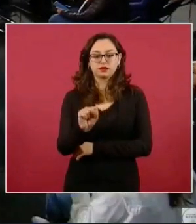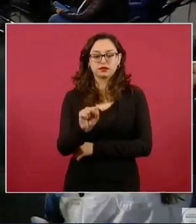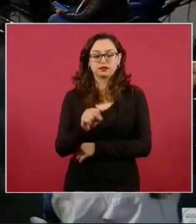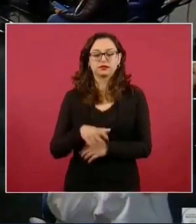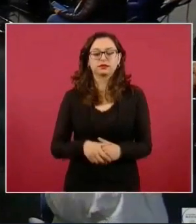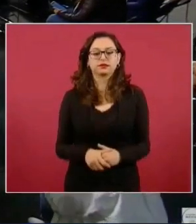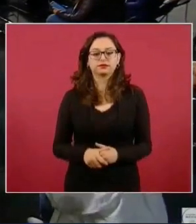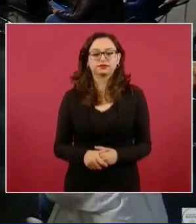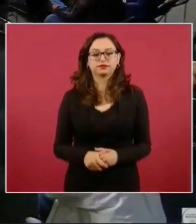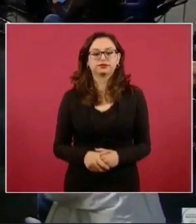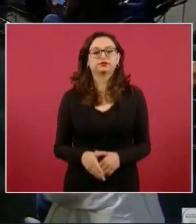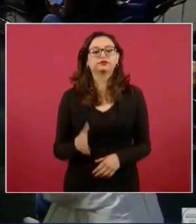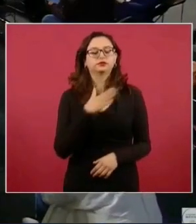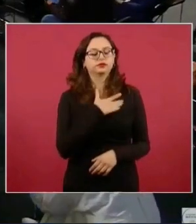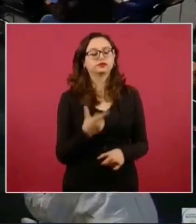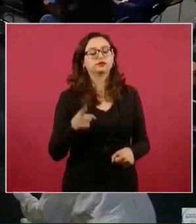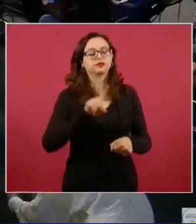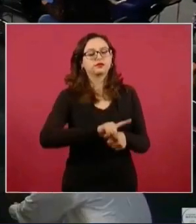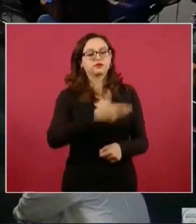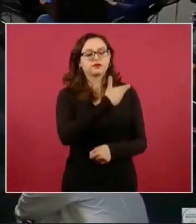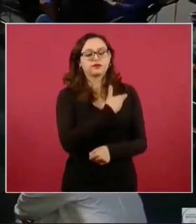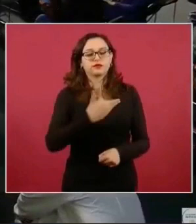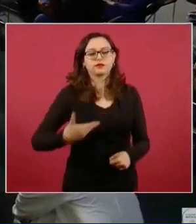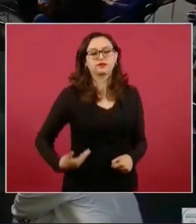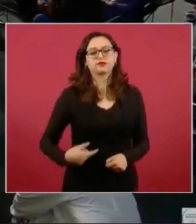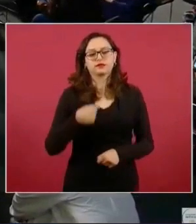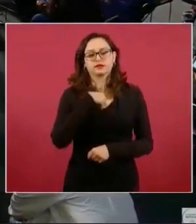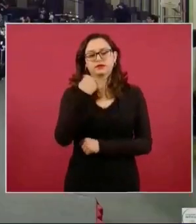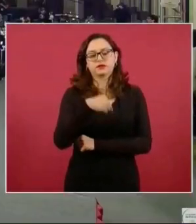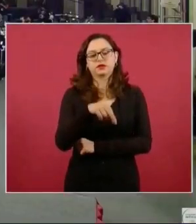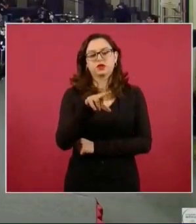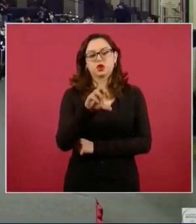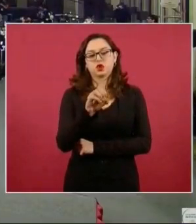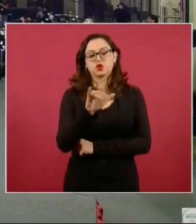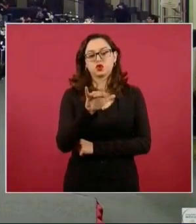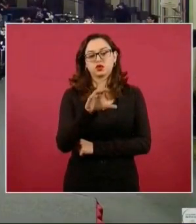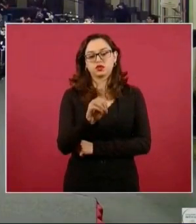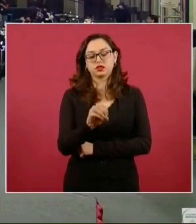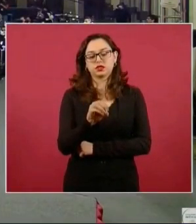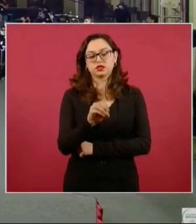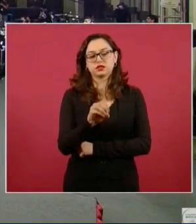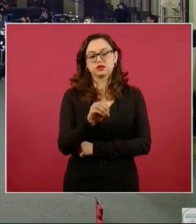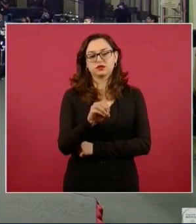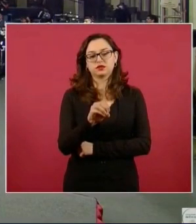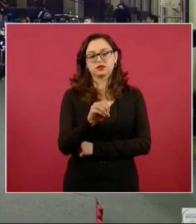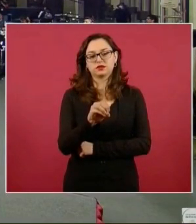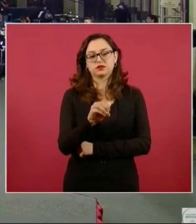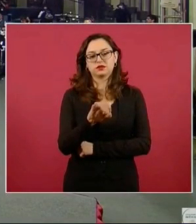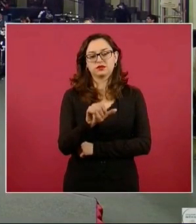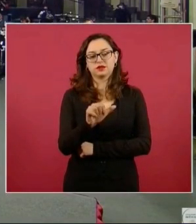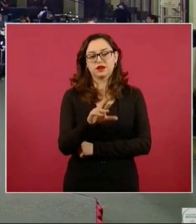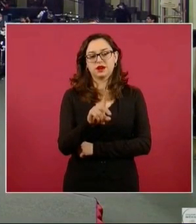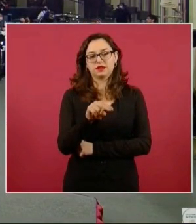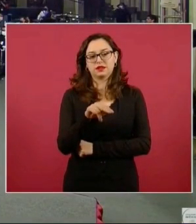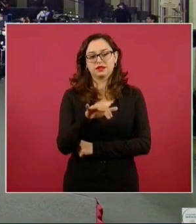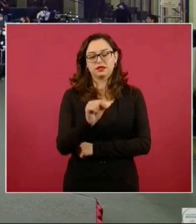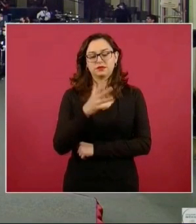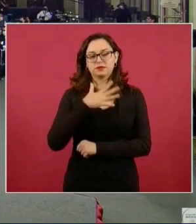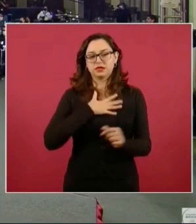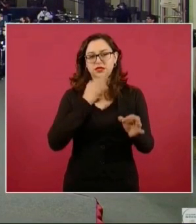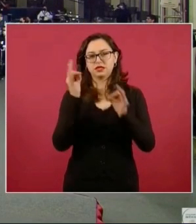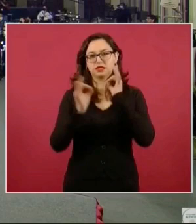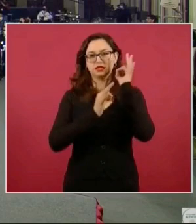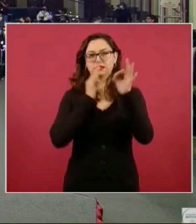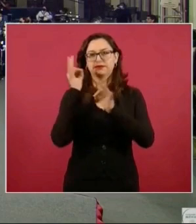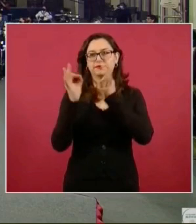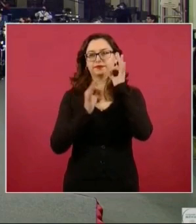Buenos días, presidente. Rocío Jardines, de grupo de W Radio, perdone. Preguntarle tres